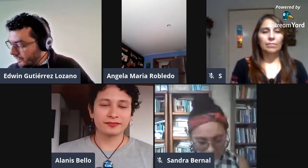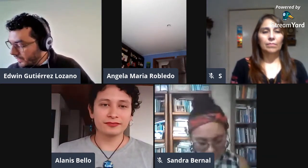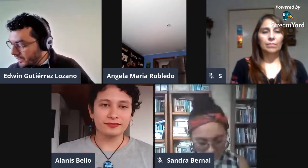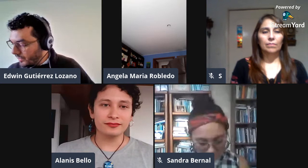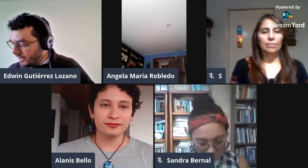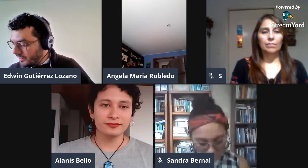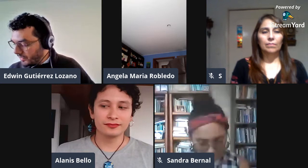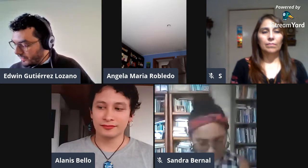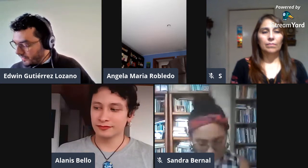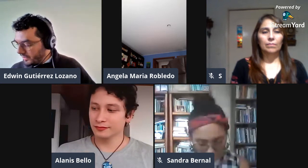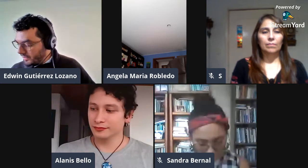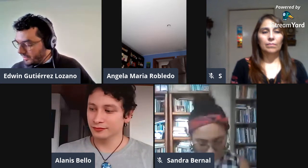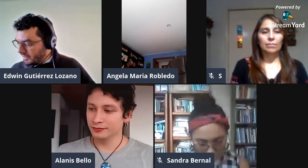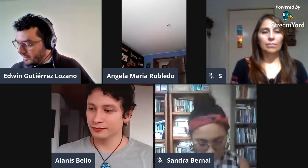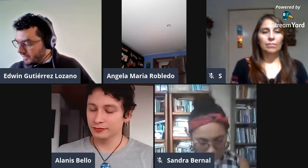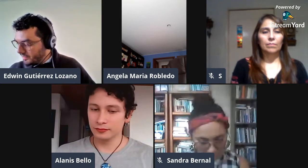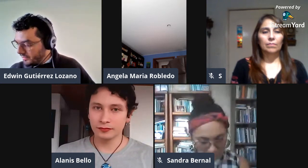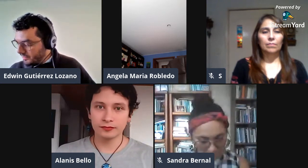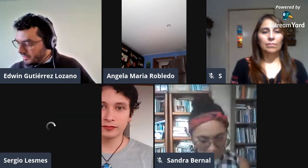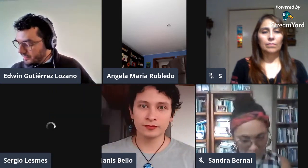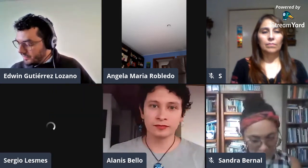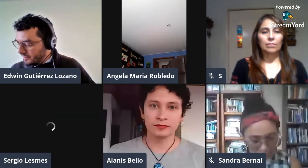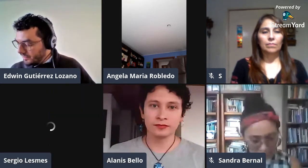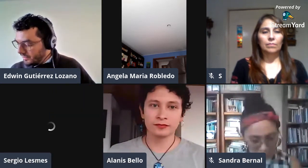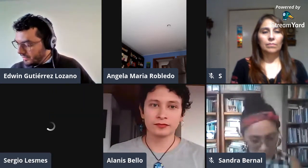me confirmen, porfa.